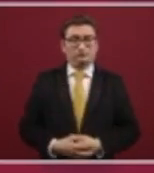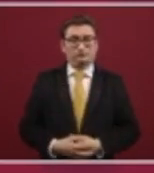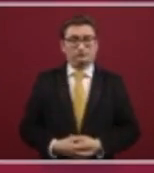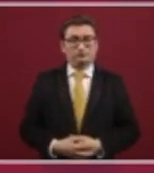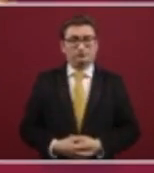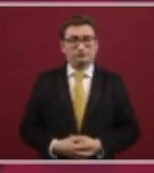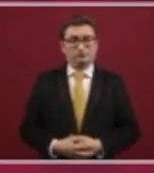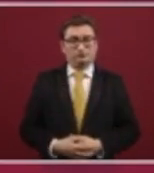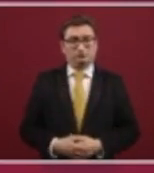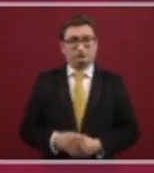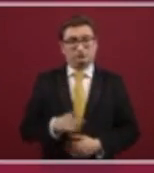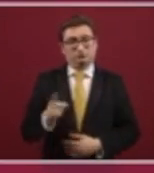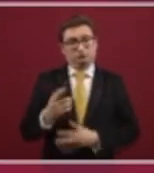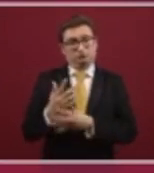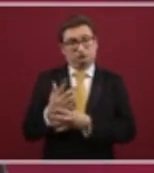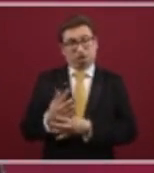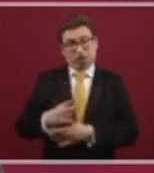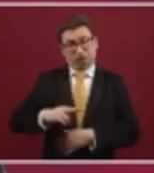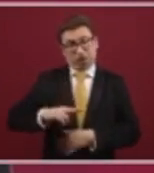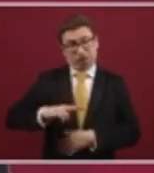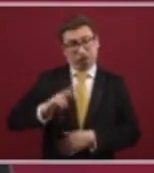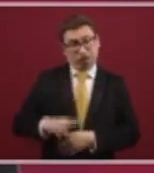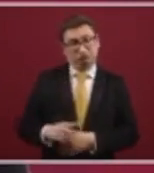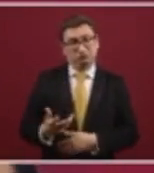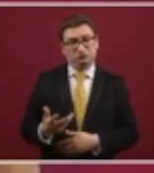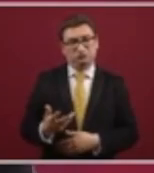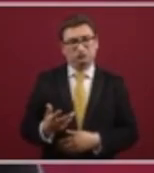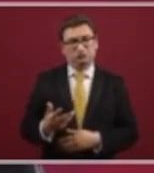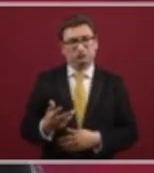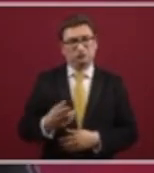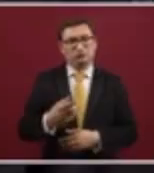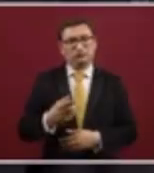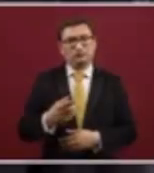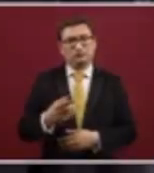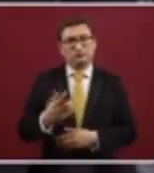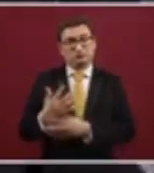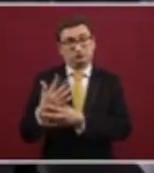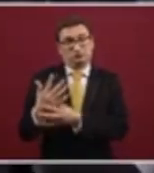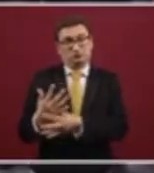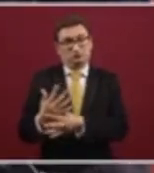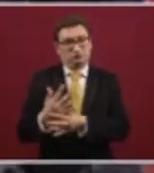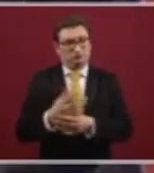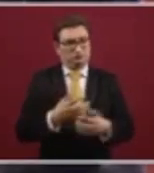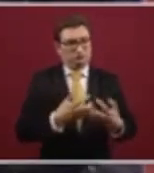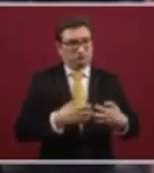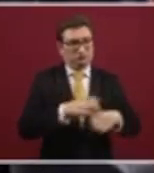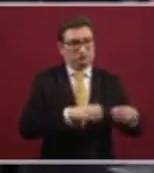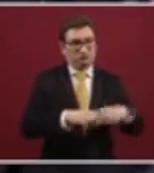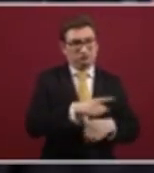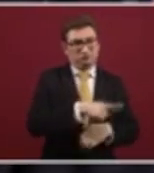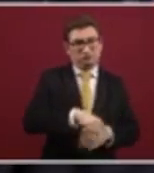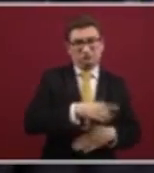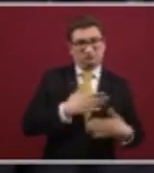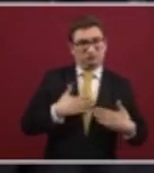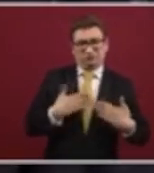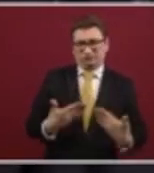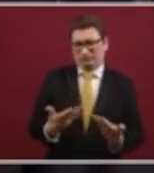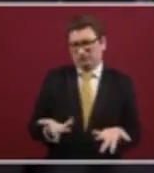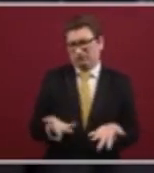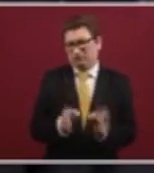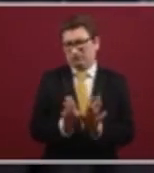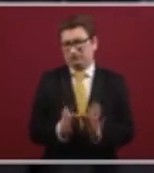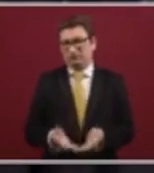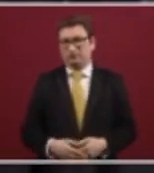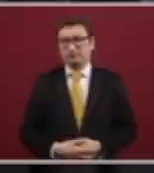con apego a la verdad de que existe desconfianza del sector empresarial? Pero es algo